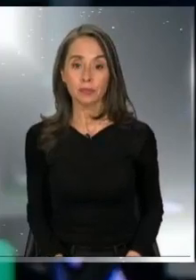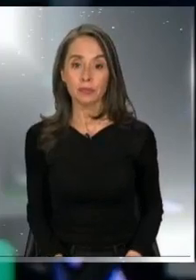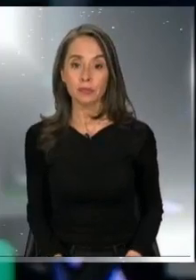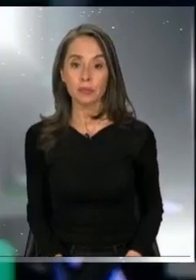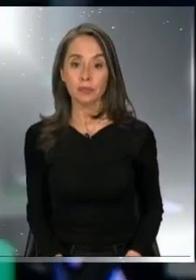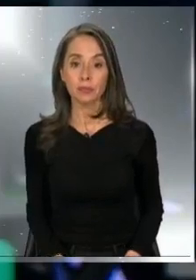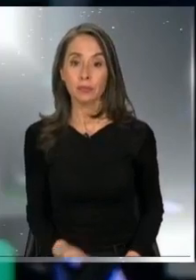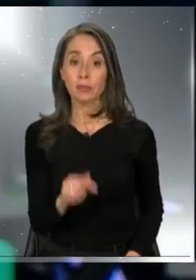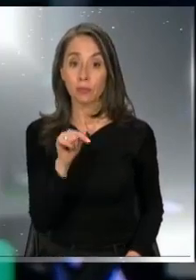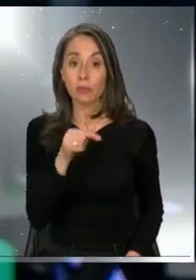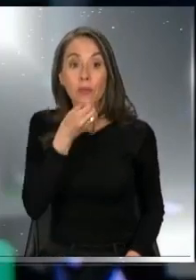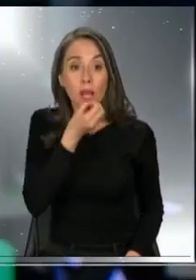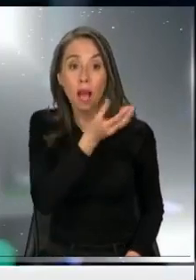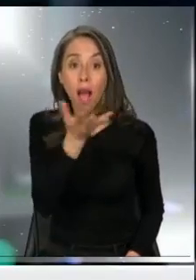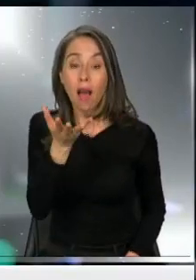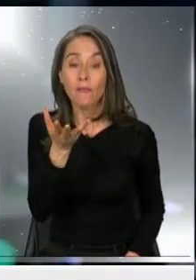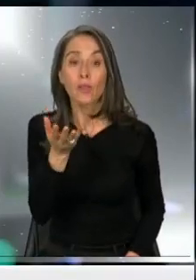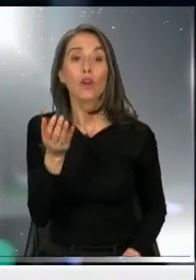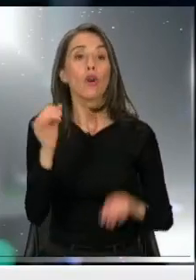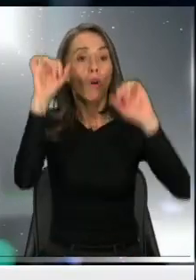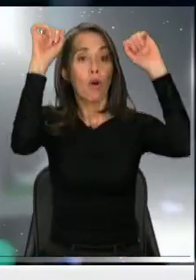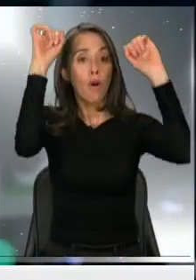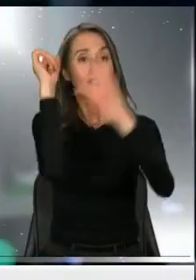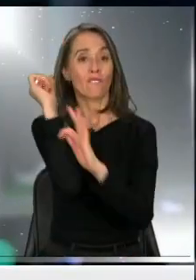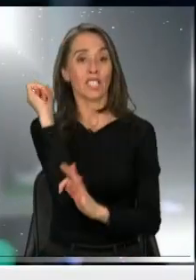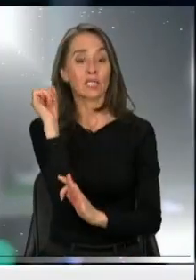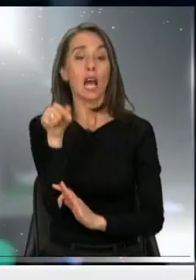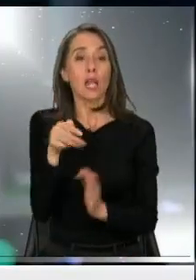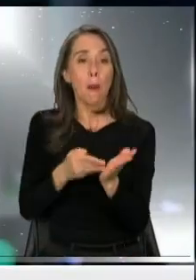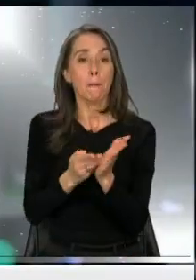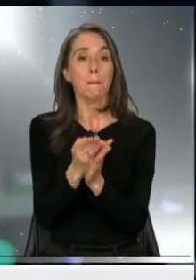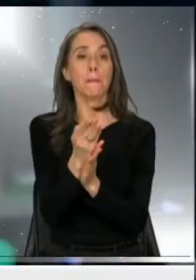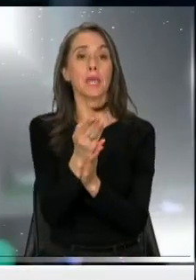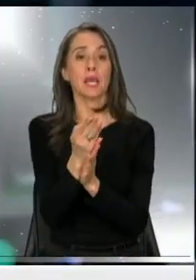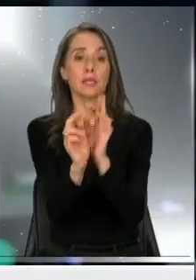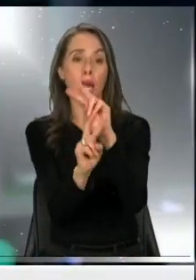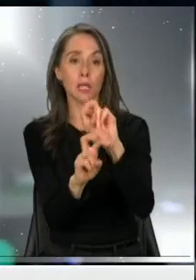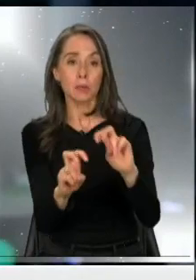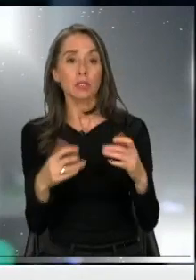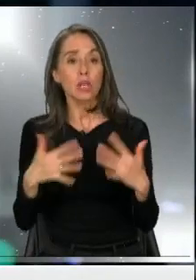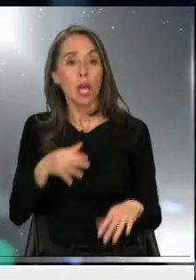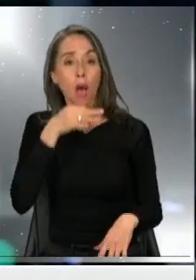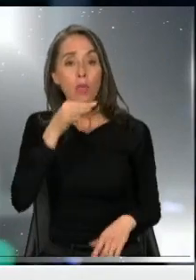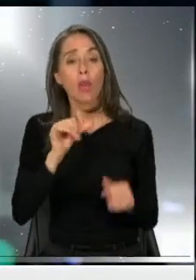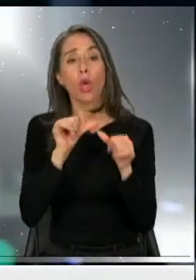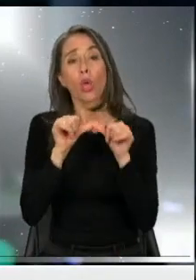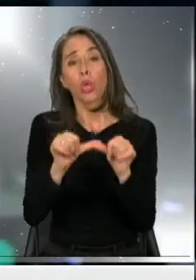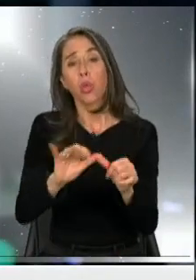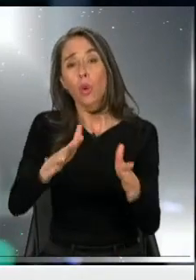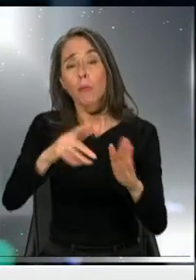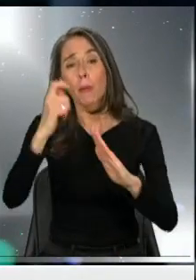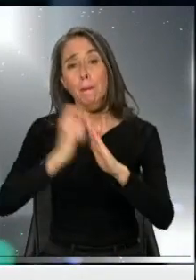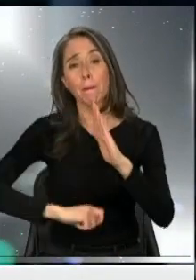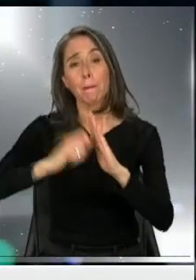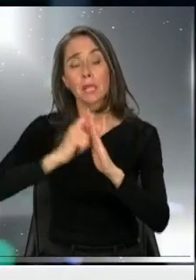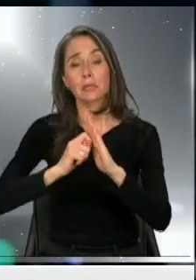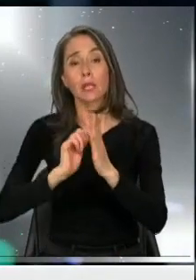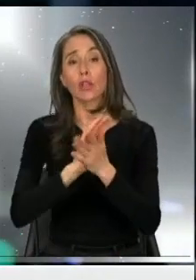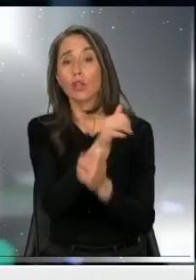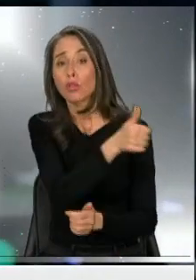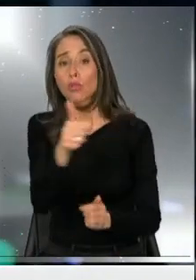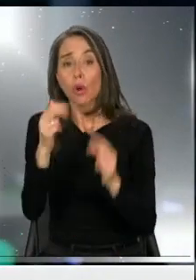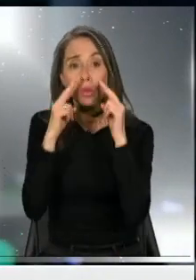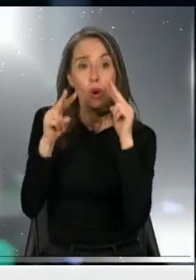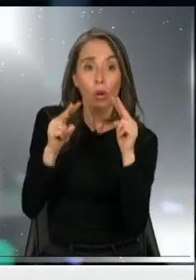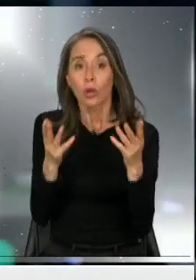este anuncio realizado por la fiscalía es sólo el inicio entonces de una investigación que ya lo hemos visto podría durar meses y que mantendrán expectantes sin ninguna